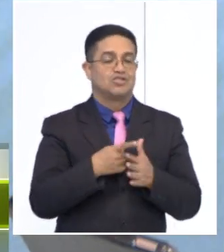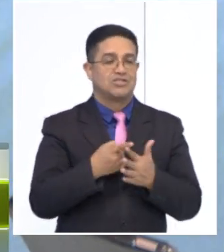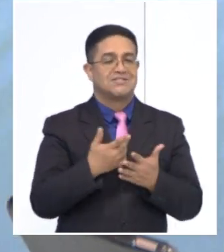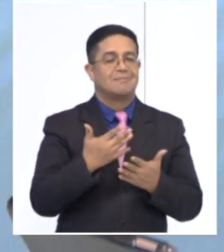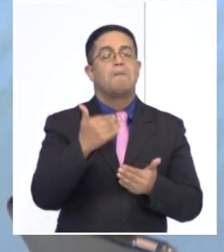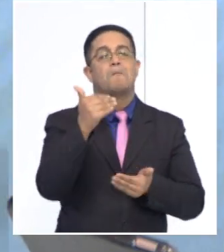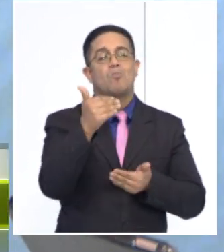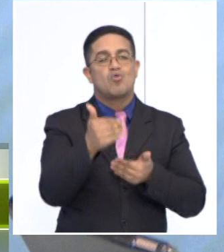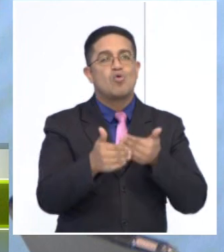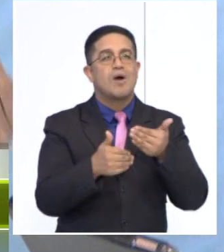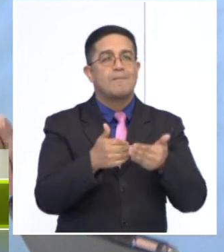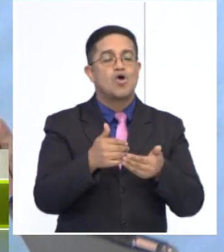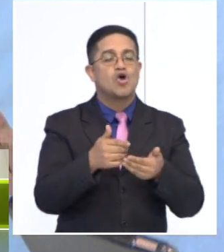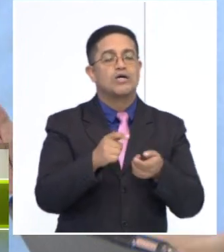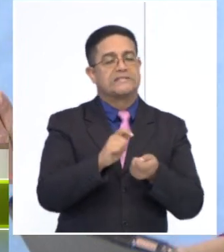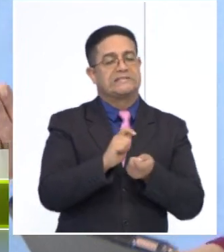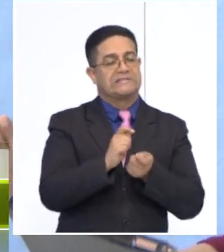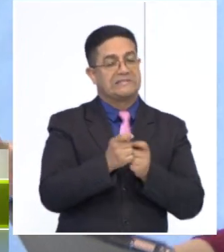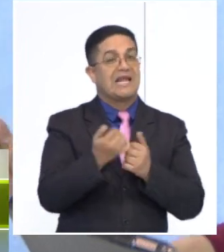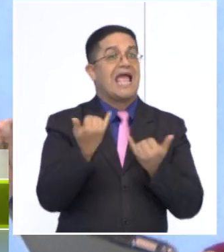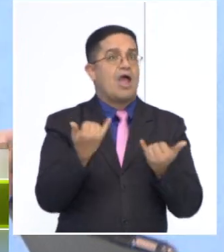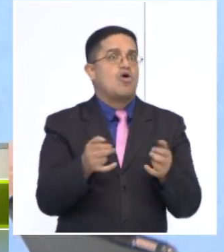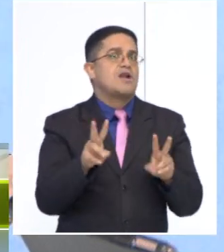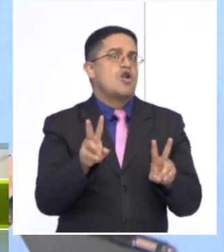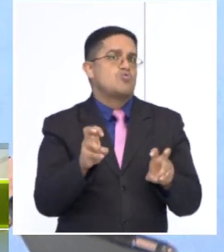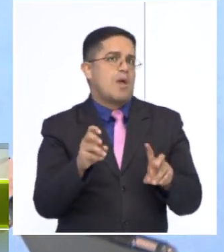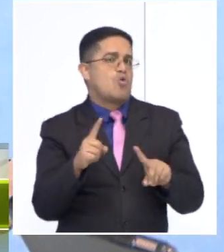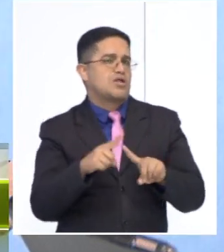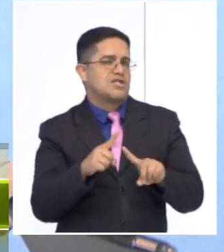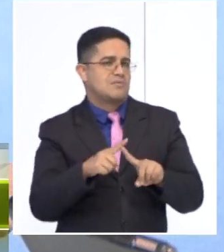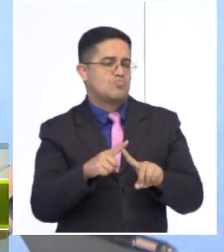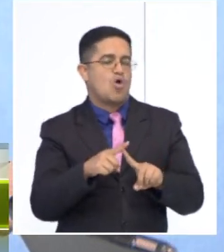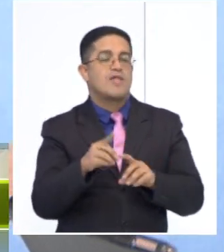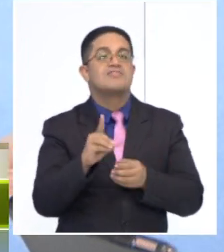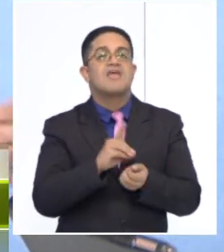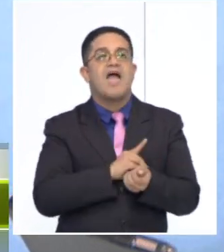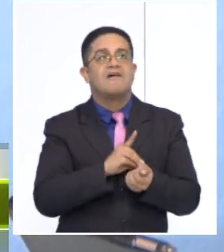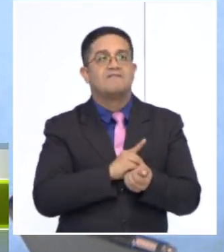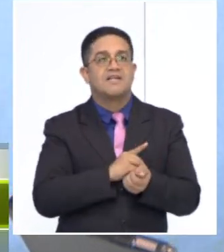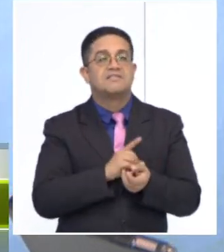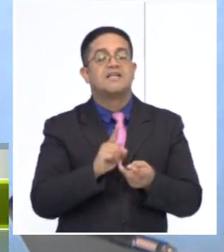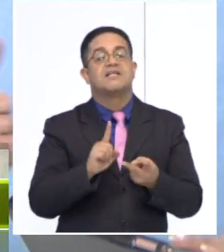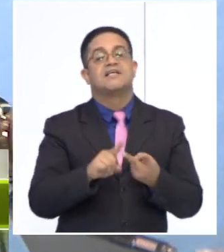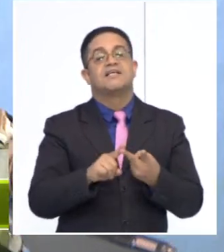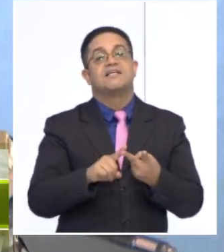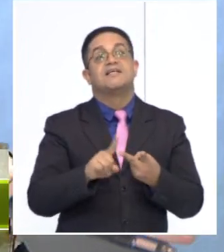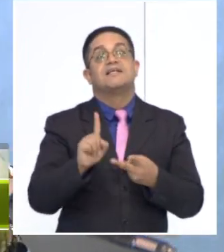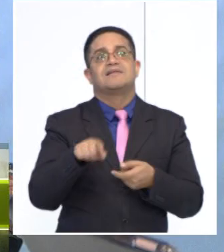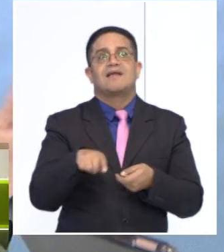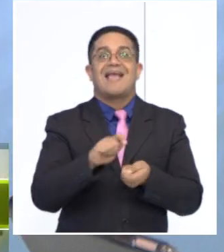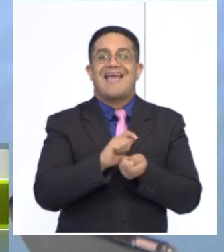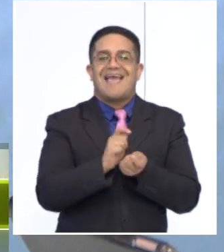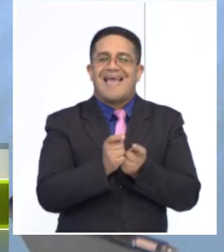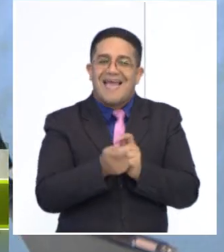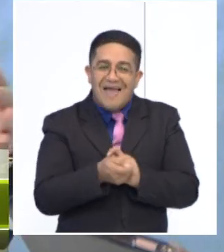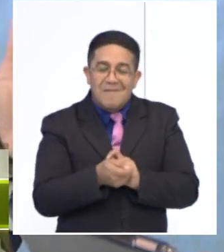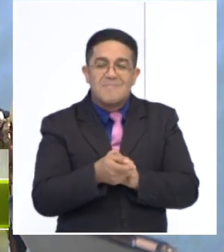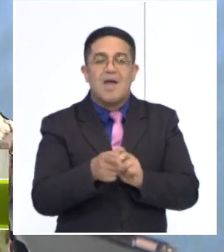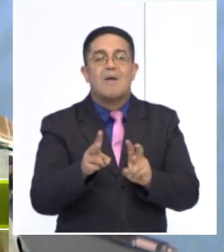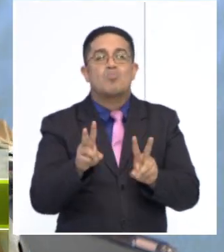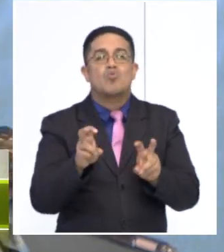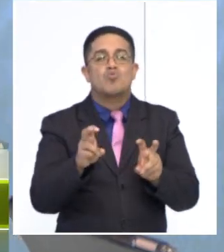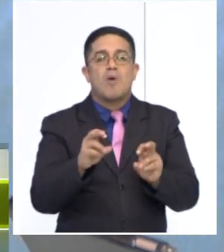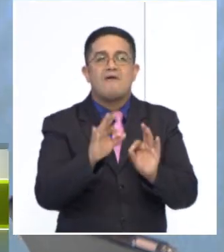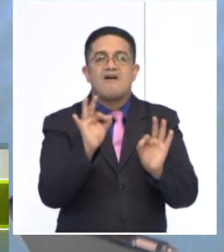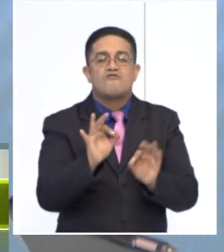cambiando, hablamos de diabetes gestacional para glicemias mayores de 92 y si cambiamos los criterios pues vamos a ir entrando